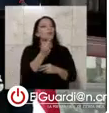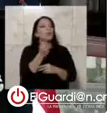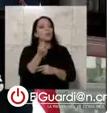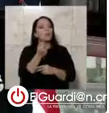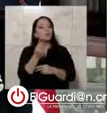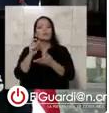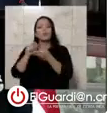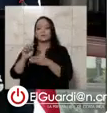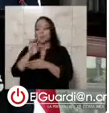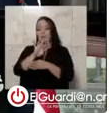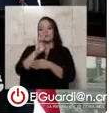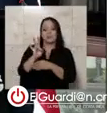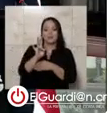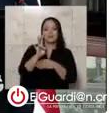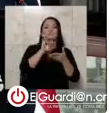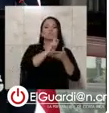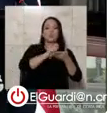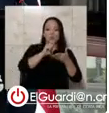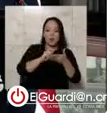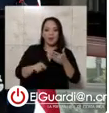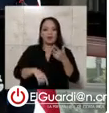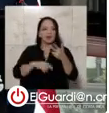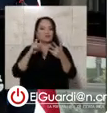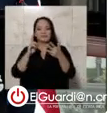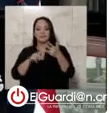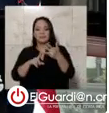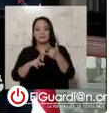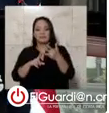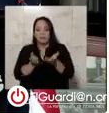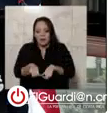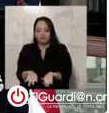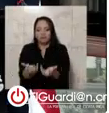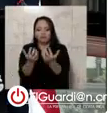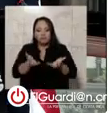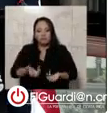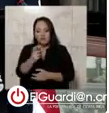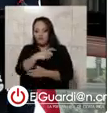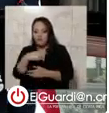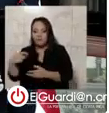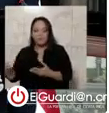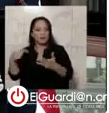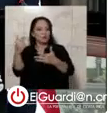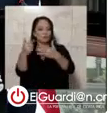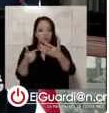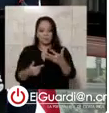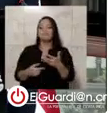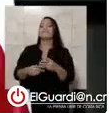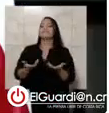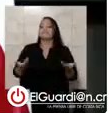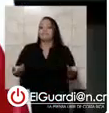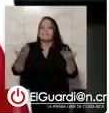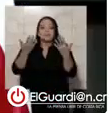Son 47 escuelas. 47 escuelas para dragado de ríos. Correcto. Para todas esas cosas.